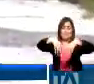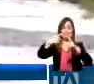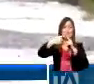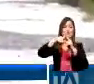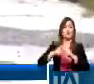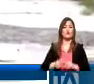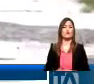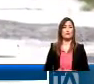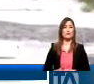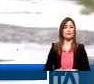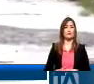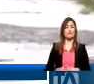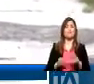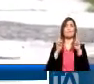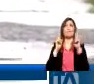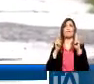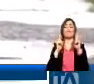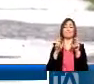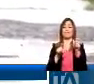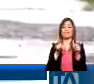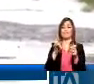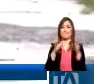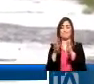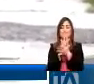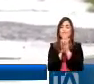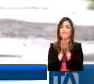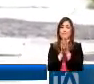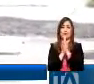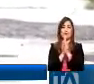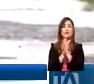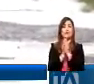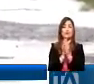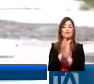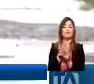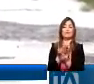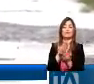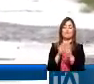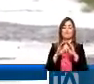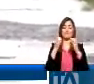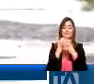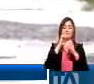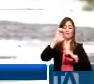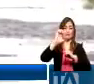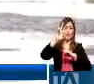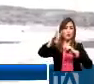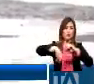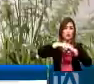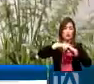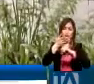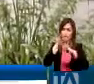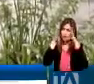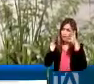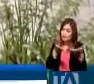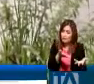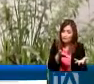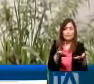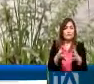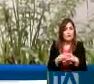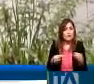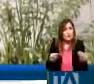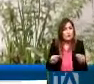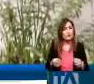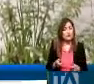y pues realmente esperemos que no haya consecuencias lamentables, y es por eso que sí pedimos y exigimos que el COE Nacional preste cartas al asunto y